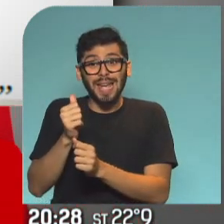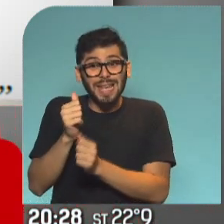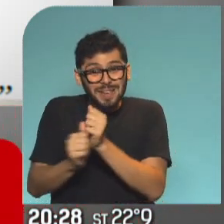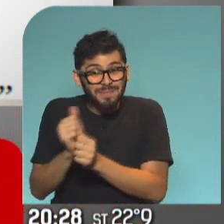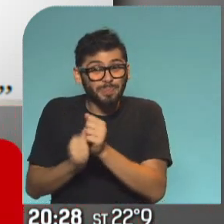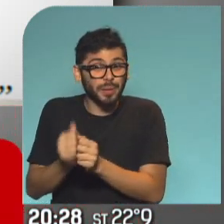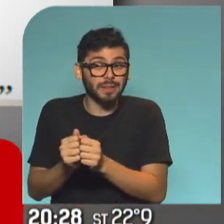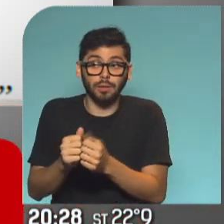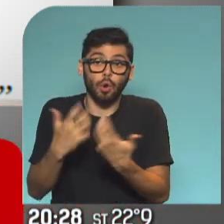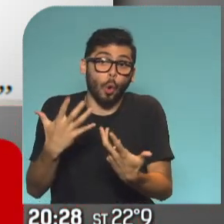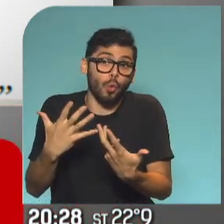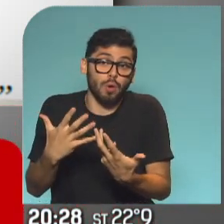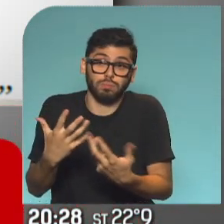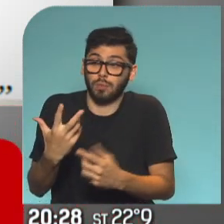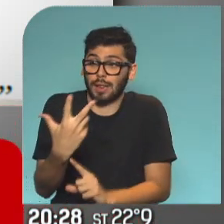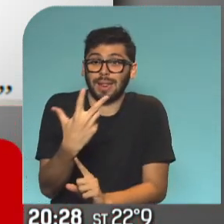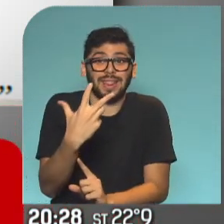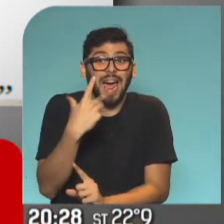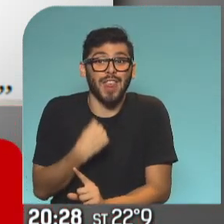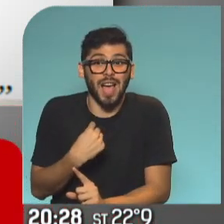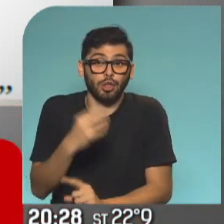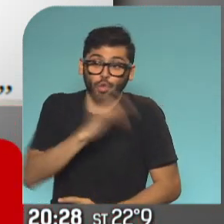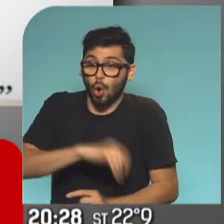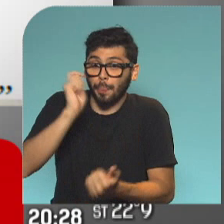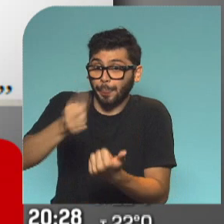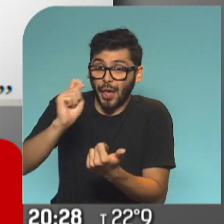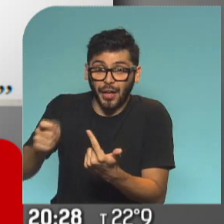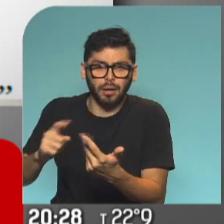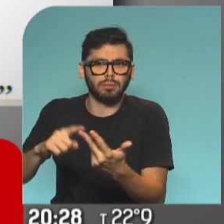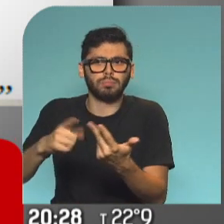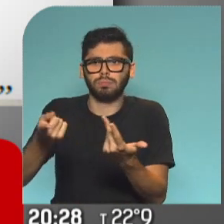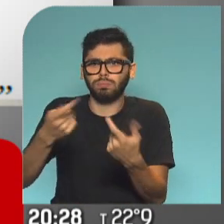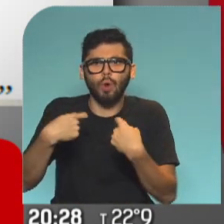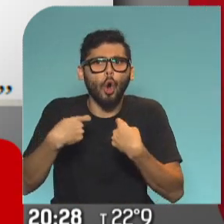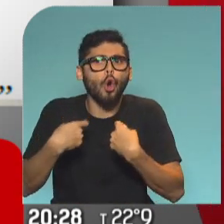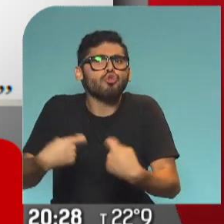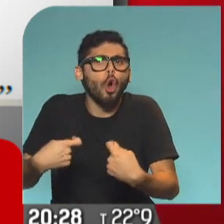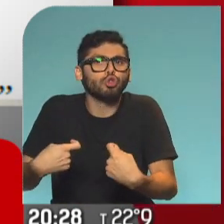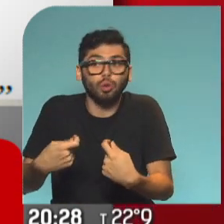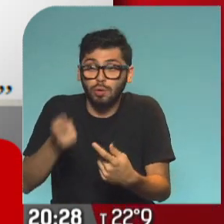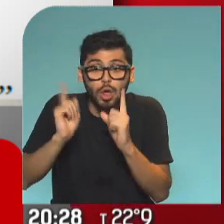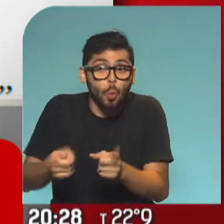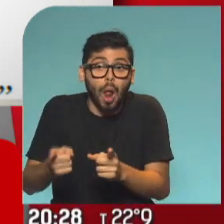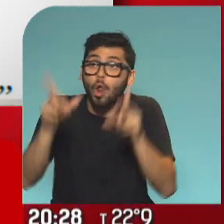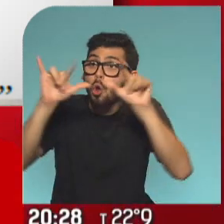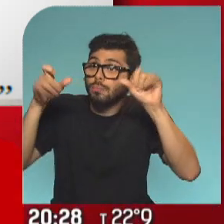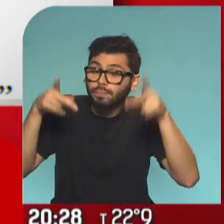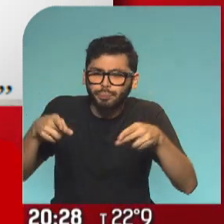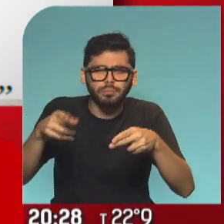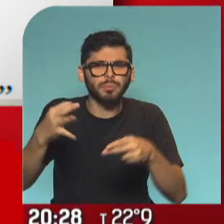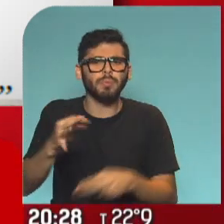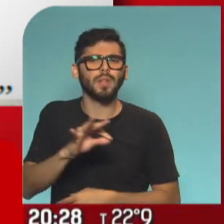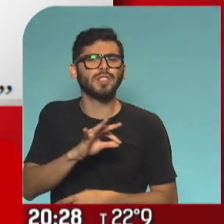porque tuvo obviamente que pagar durante ese tres días salarios mantener los costos fijos que tienen que el pago de salario igual tenía